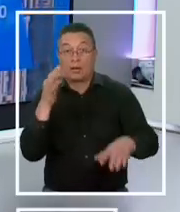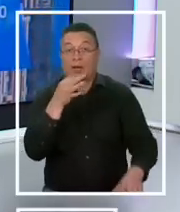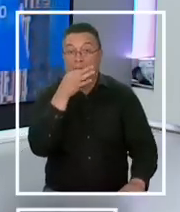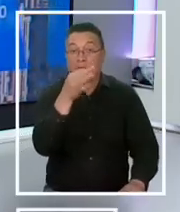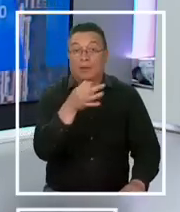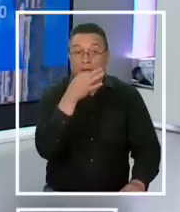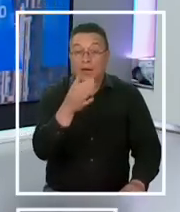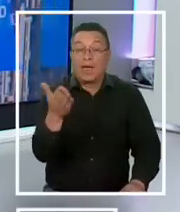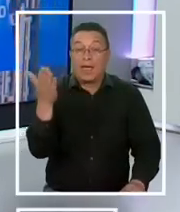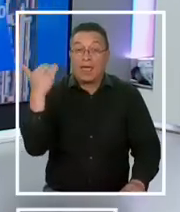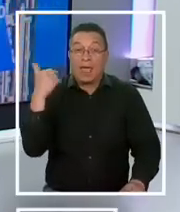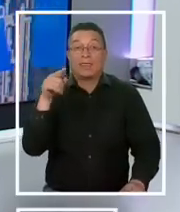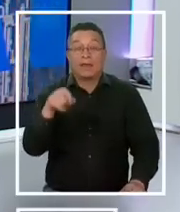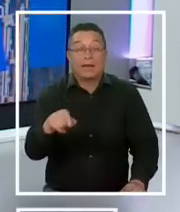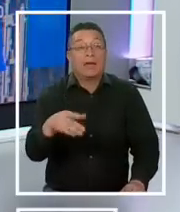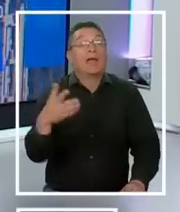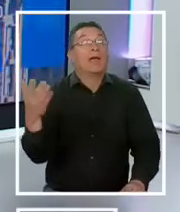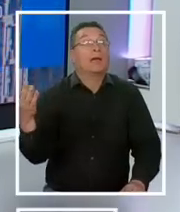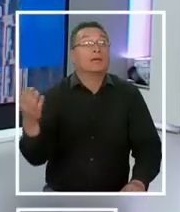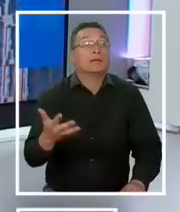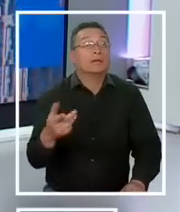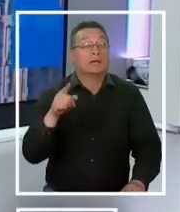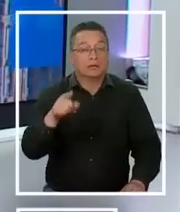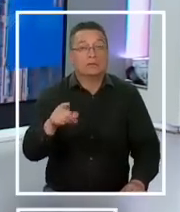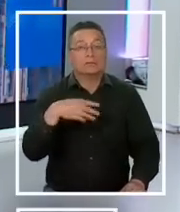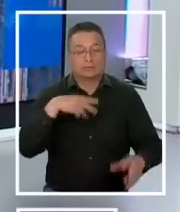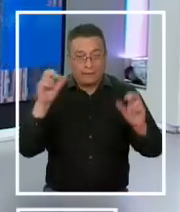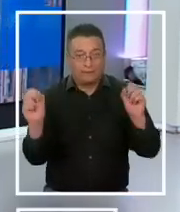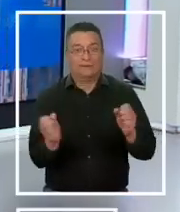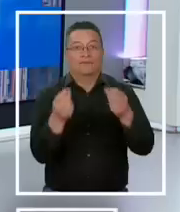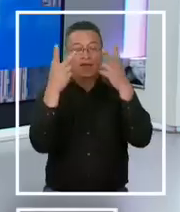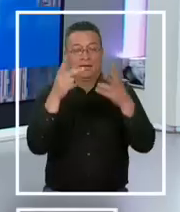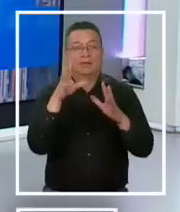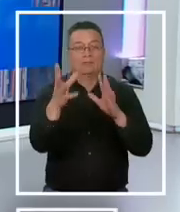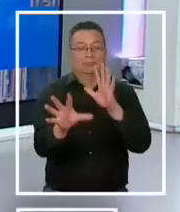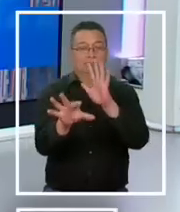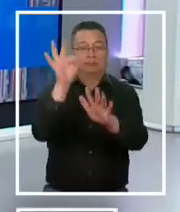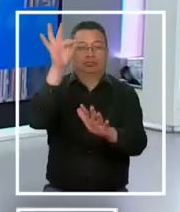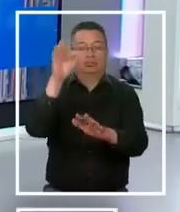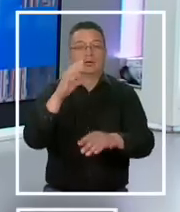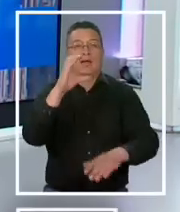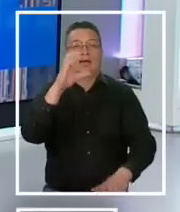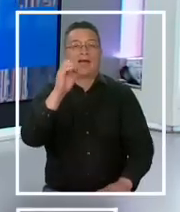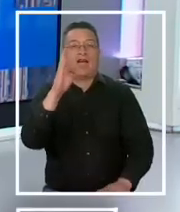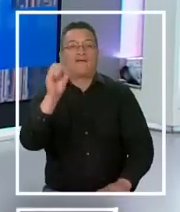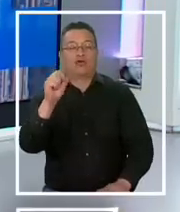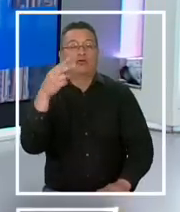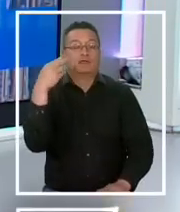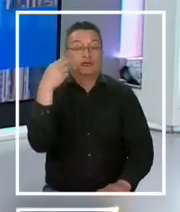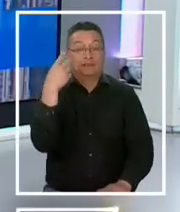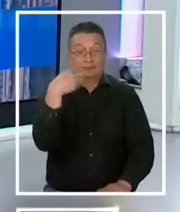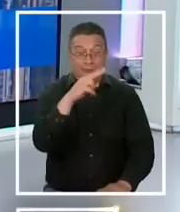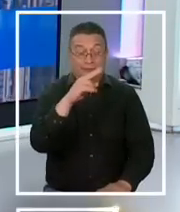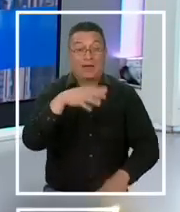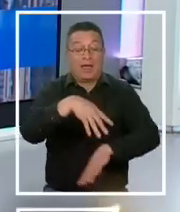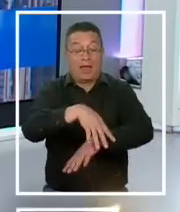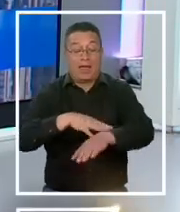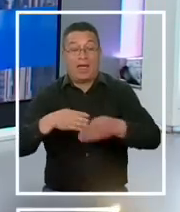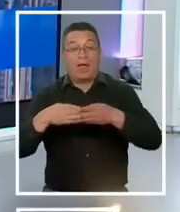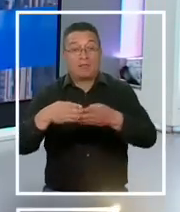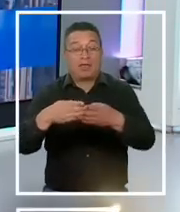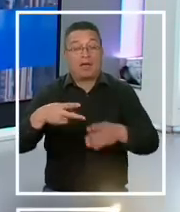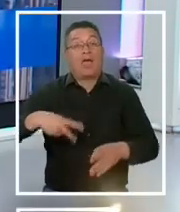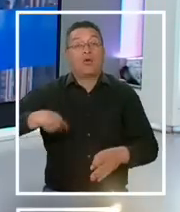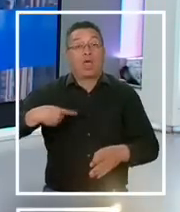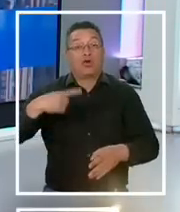aquí en estado nacional cierto que se ha rescatado con vida el cabo de la armada que estaba secuestrado en Ecuador una gran